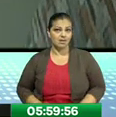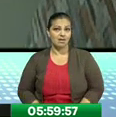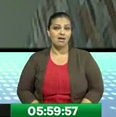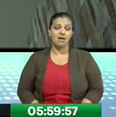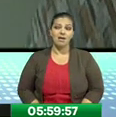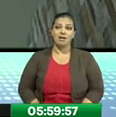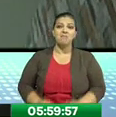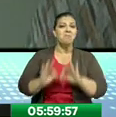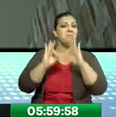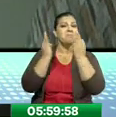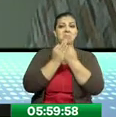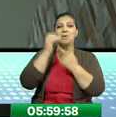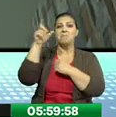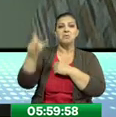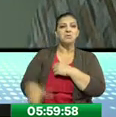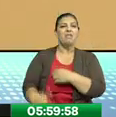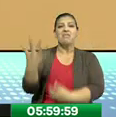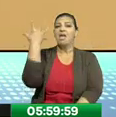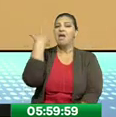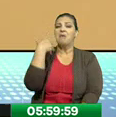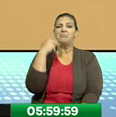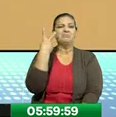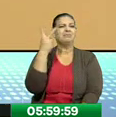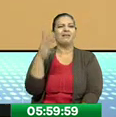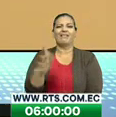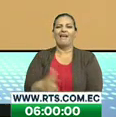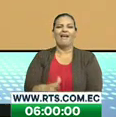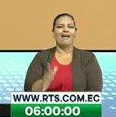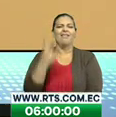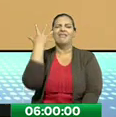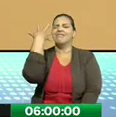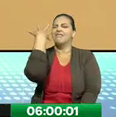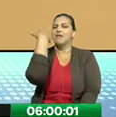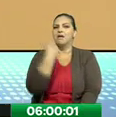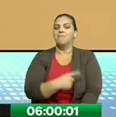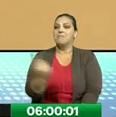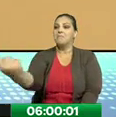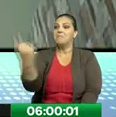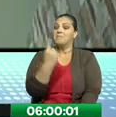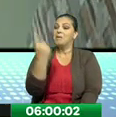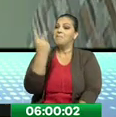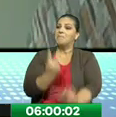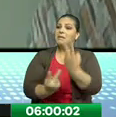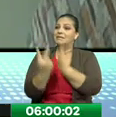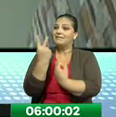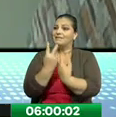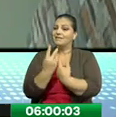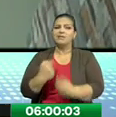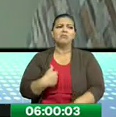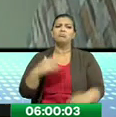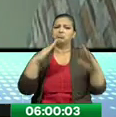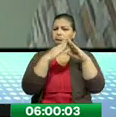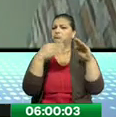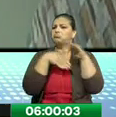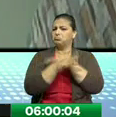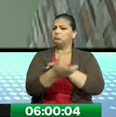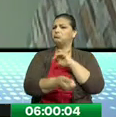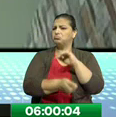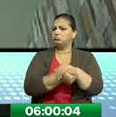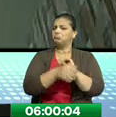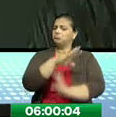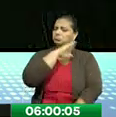quién andaba, ¿con quién se unió? ¿A qué grupo pertenece? Ah, no, es mi primo, ya. No estoy, ahorita no